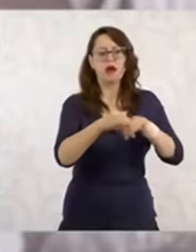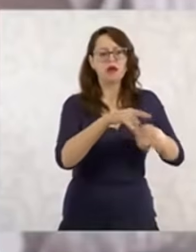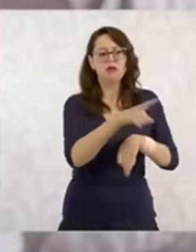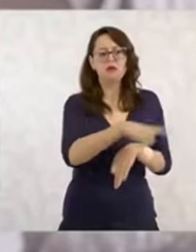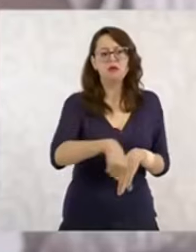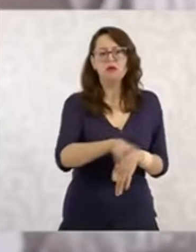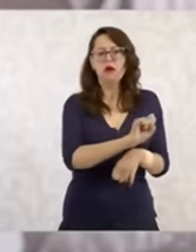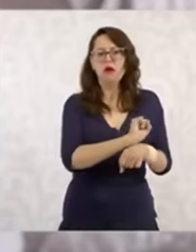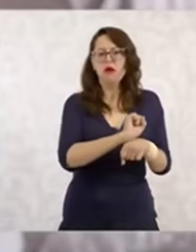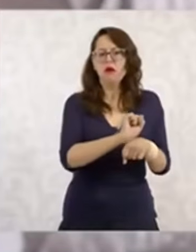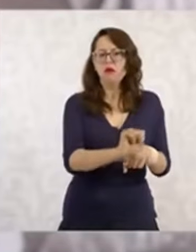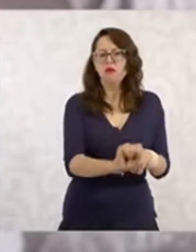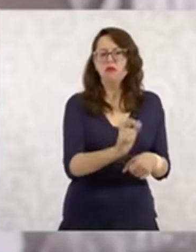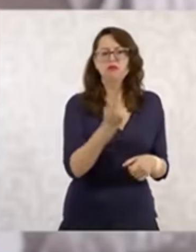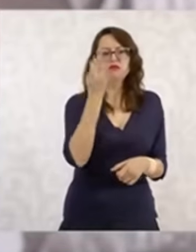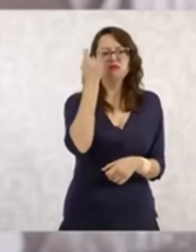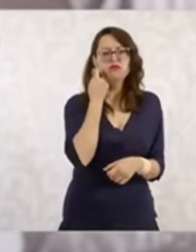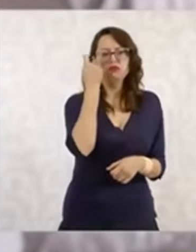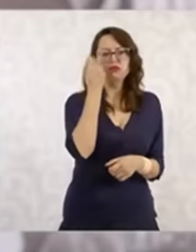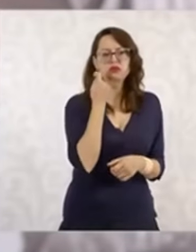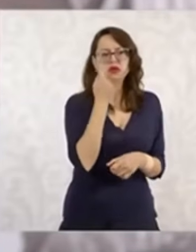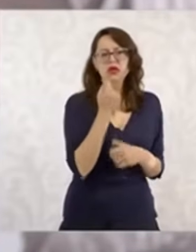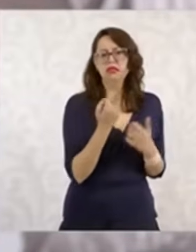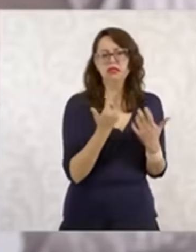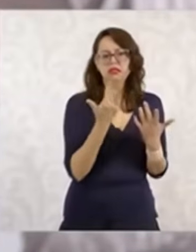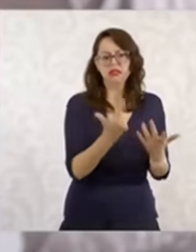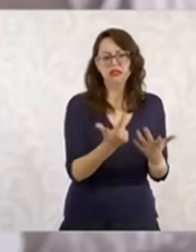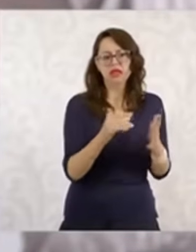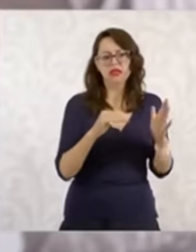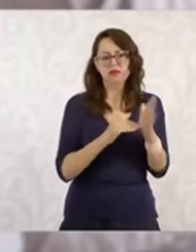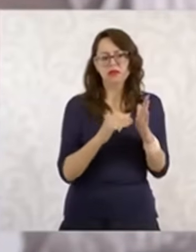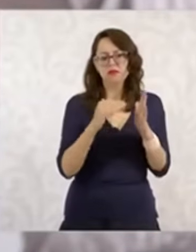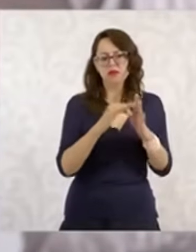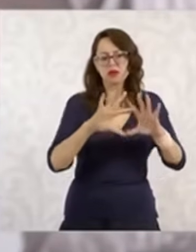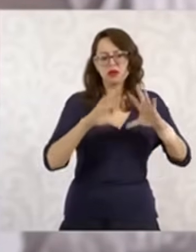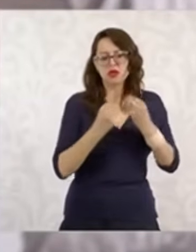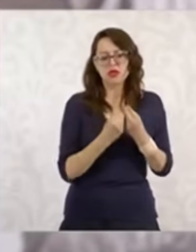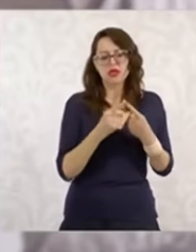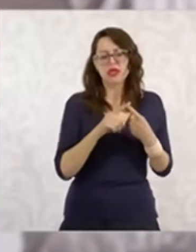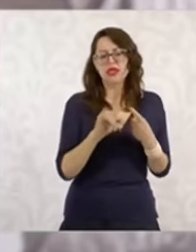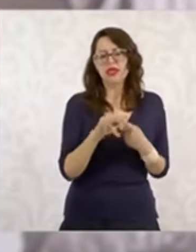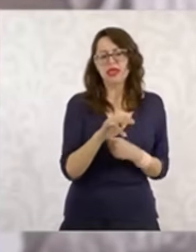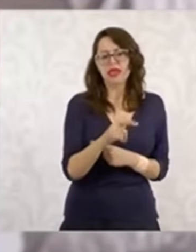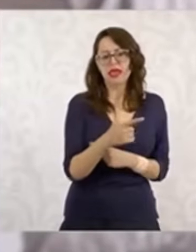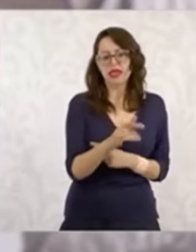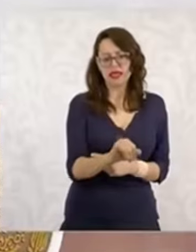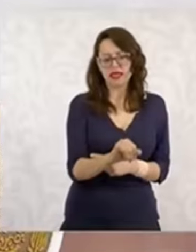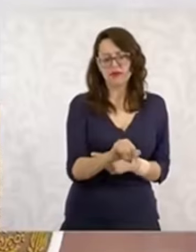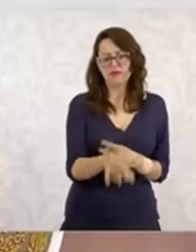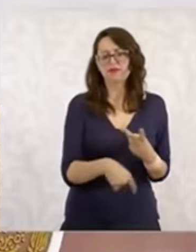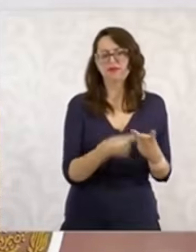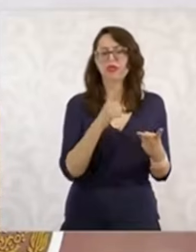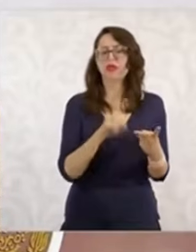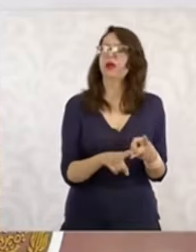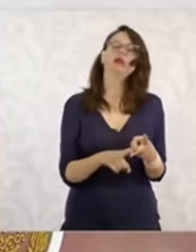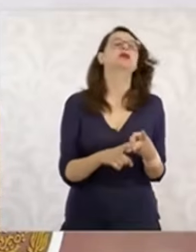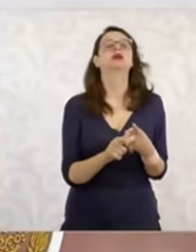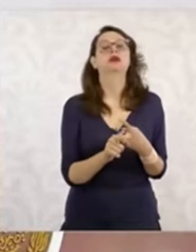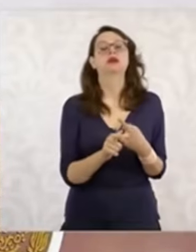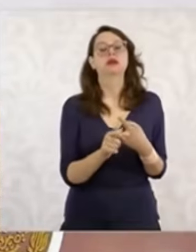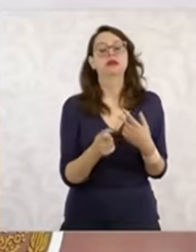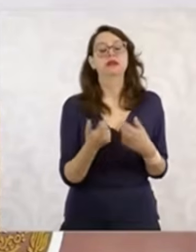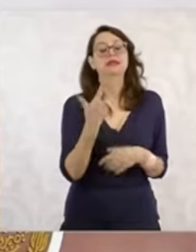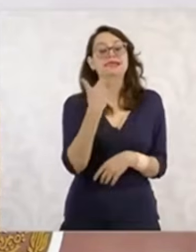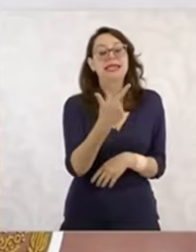menos, bueno, más bien las pensiones y jubilaciones son de 7,000 millones en promedio del INEGI, y en instituciones como 7,000